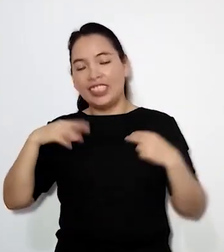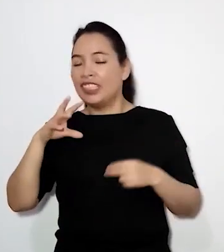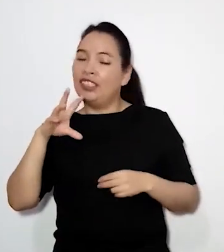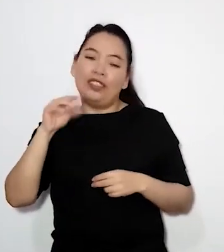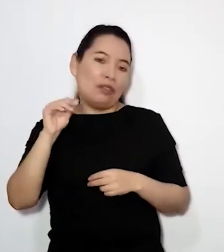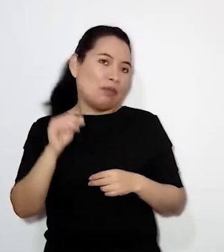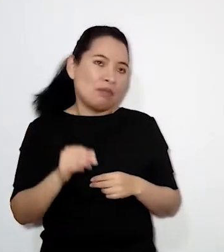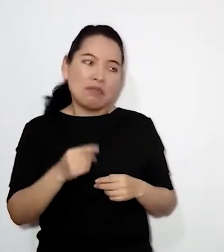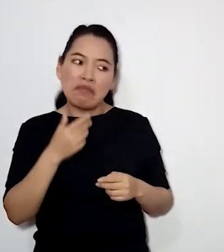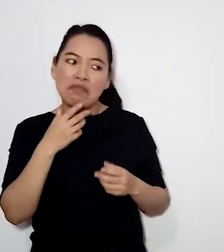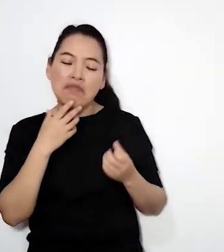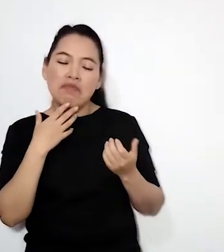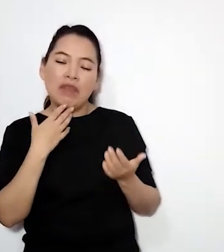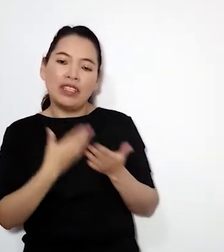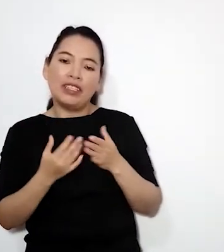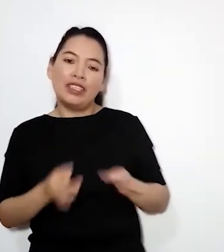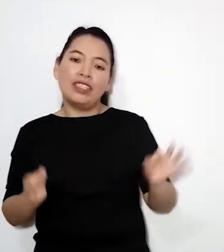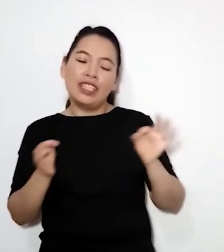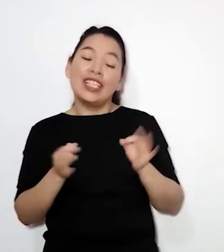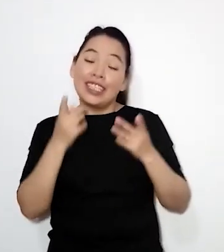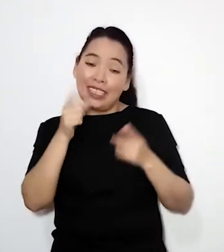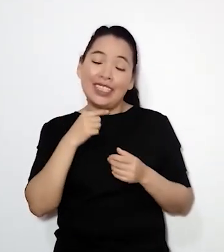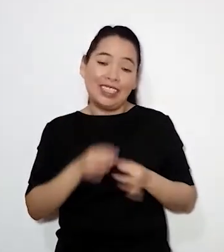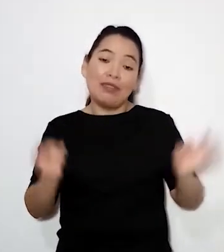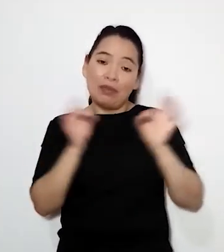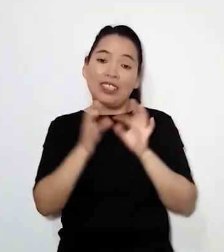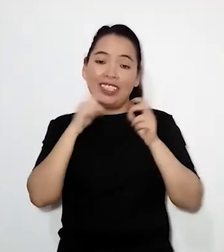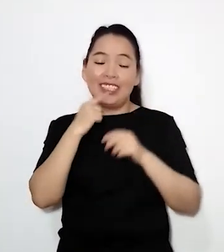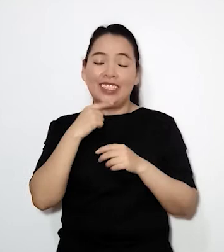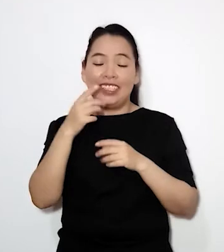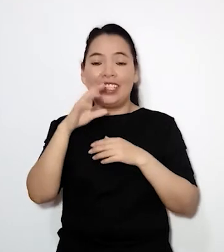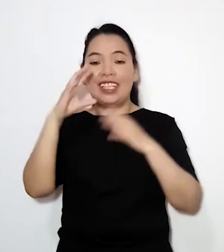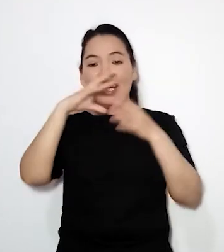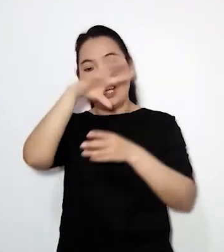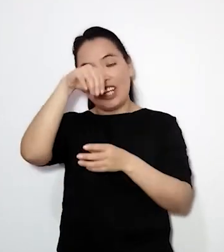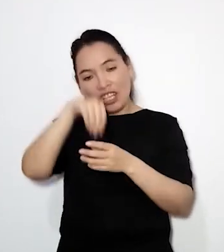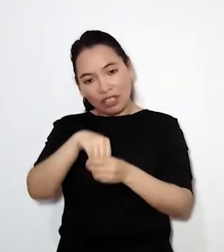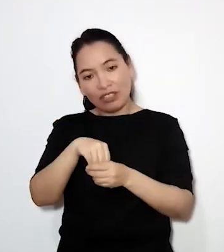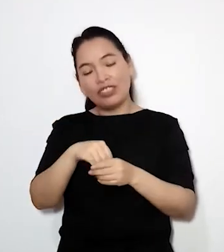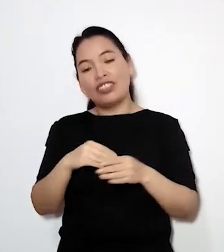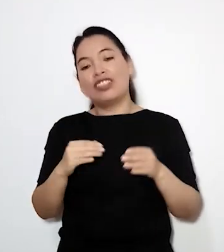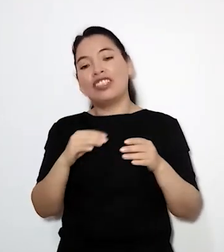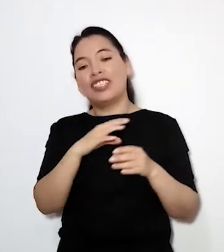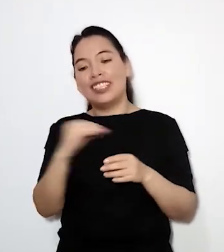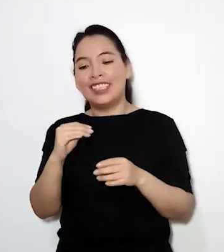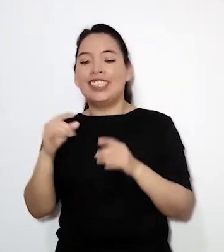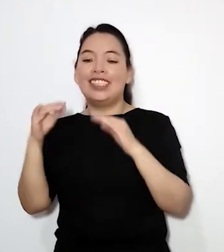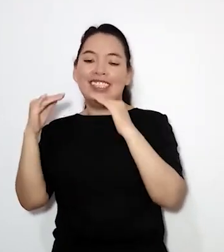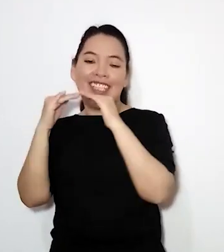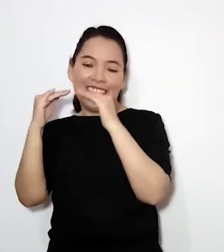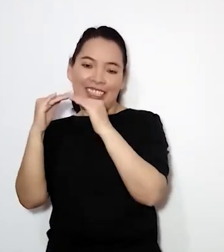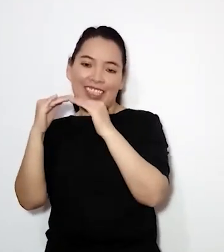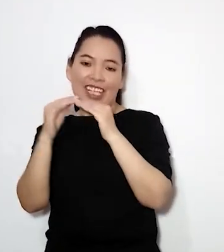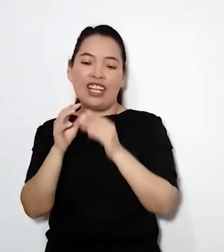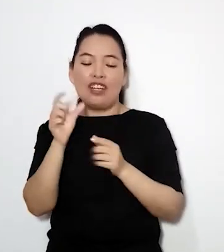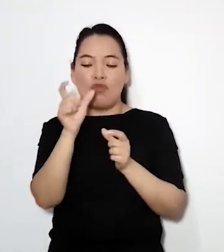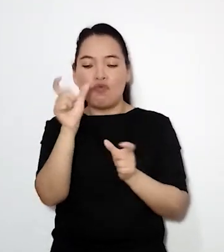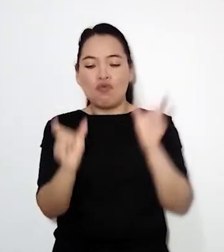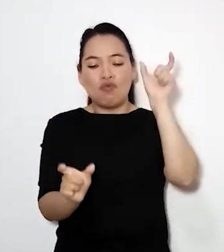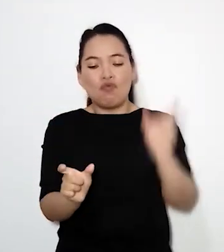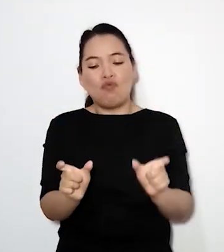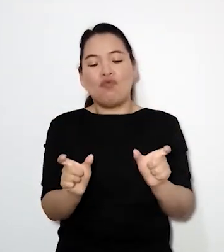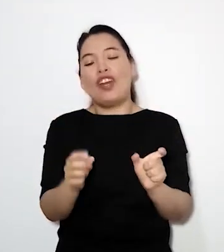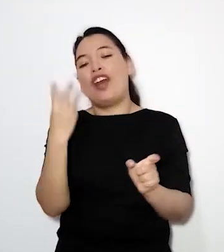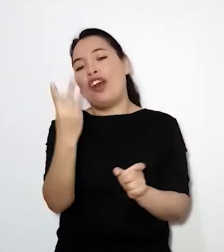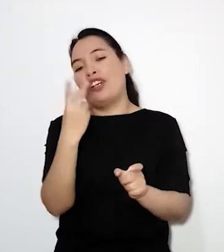inclusiva y equitativa, es decir, la inclusión y la equidad son los pilares y los principios orientadores de